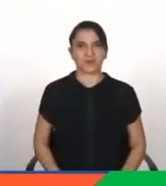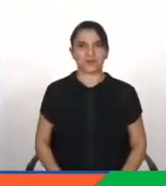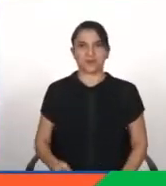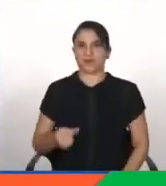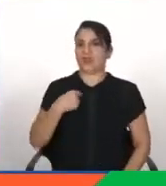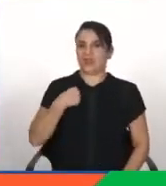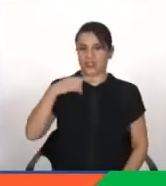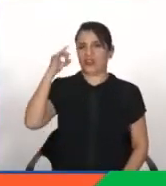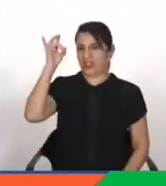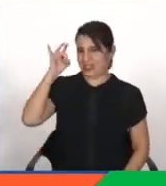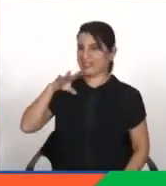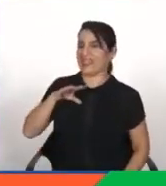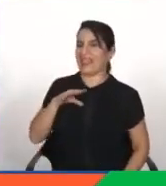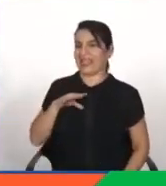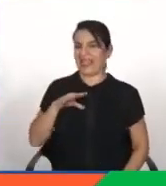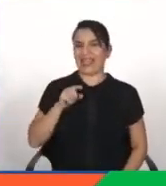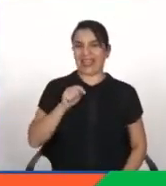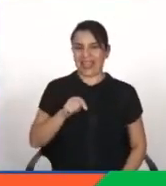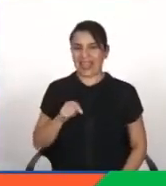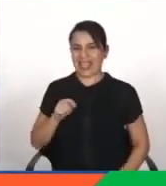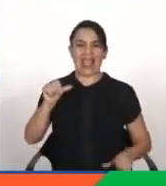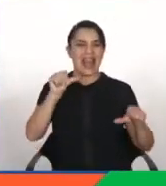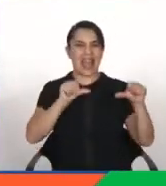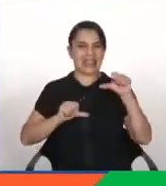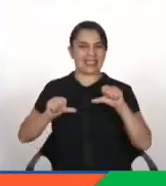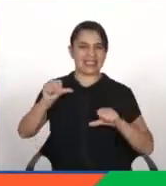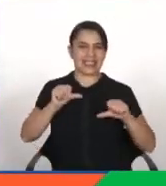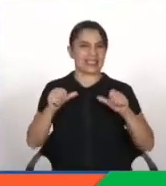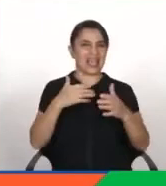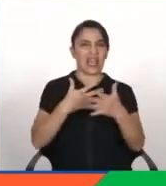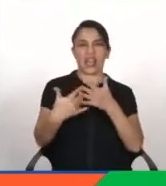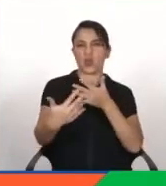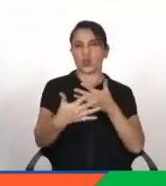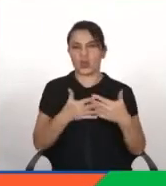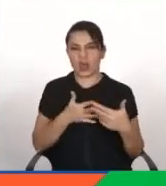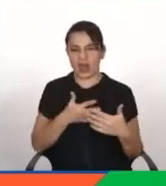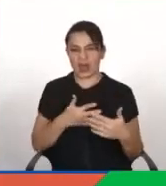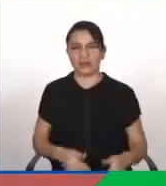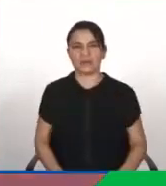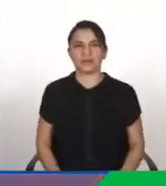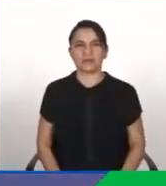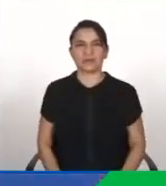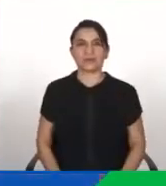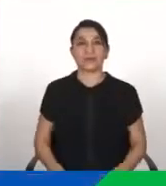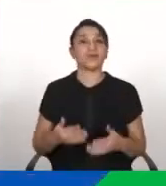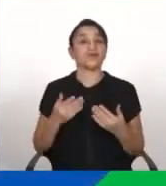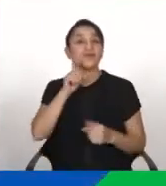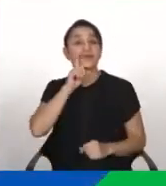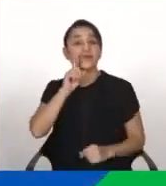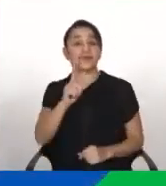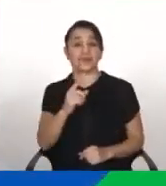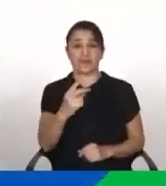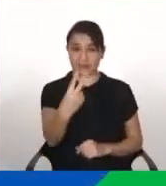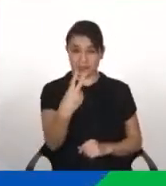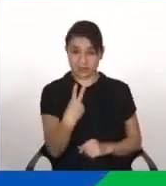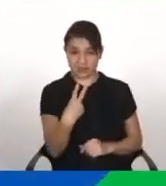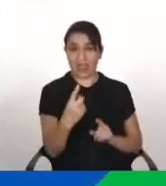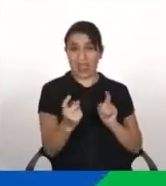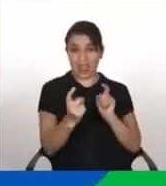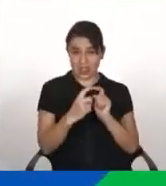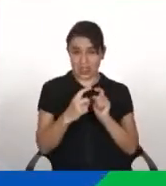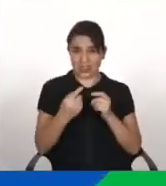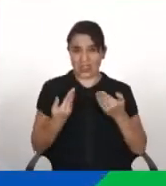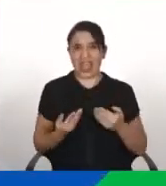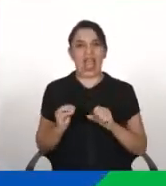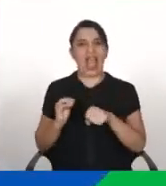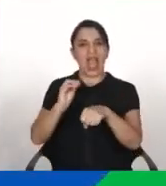la pseudociencia. Tierra plana. Entonces, para los que están ingresando en este momento al chat, les quiero avisar